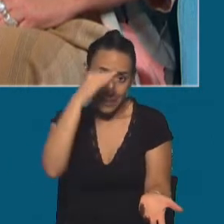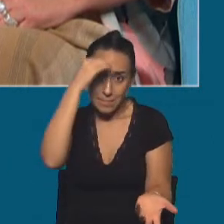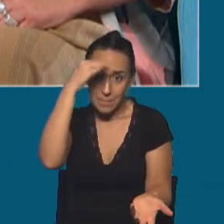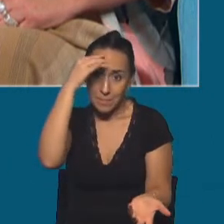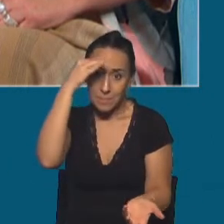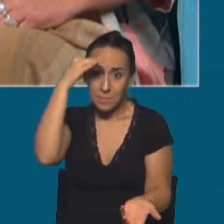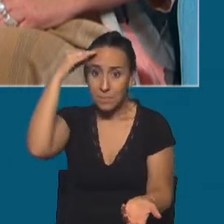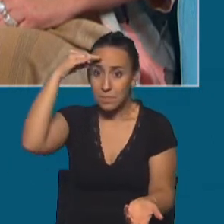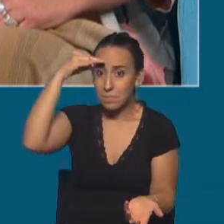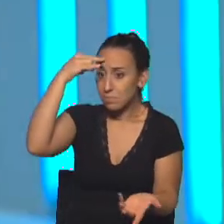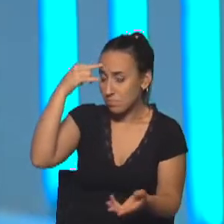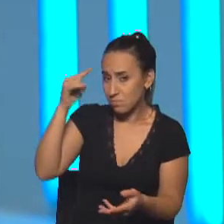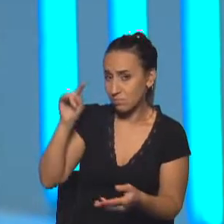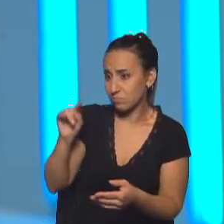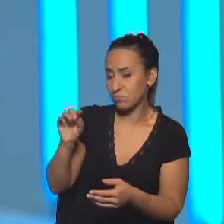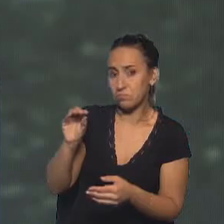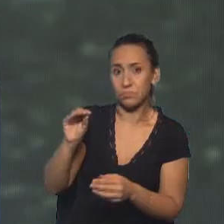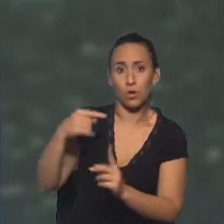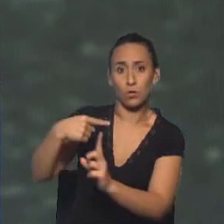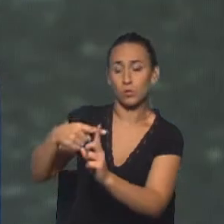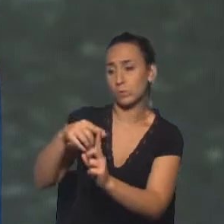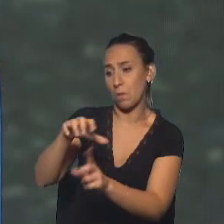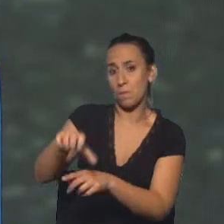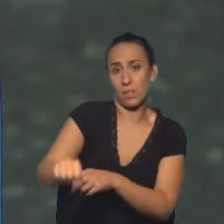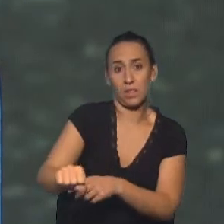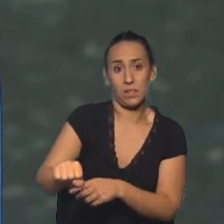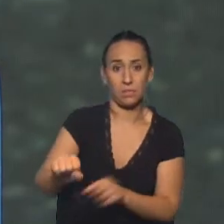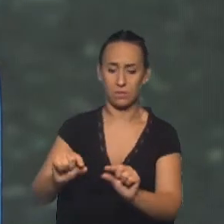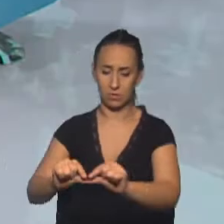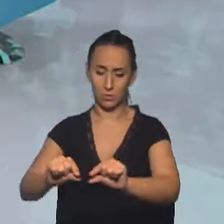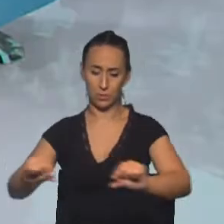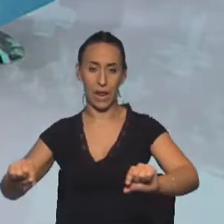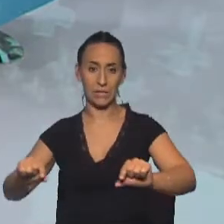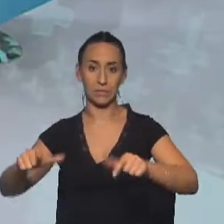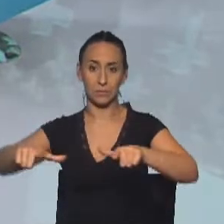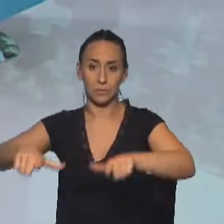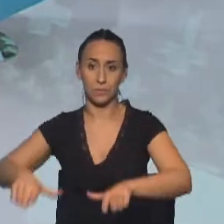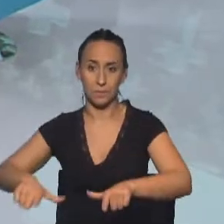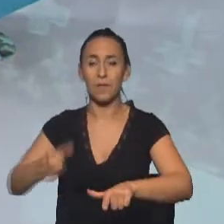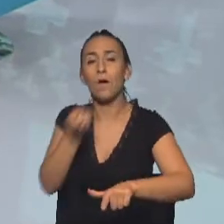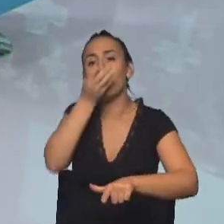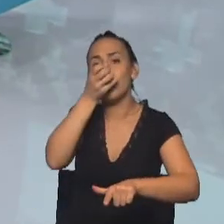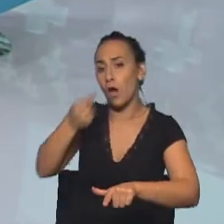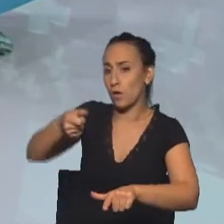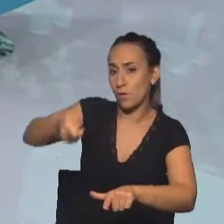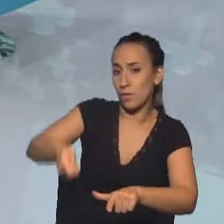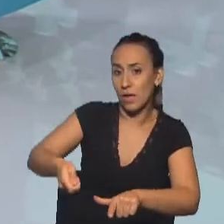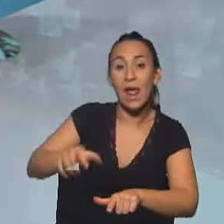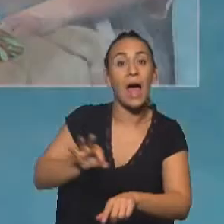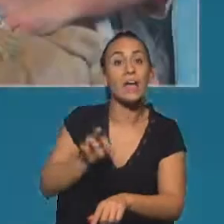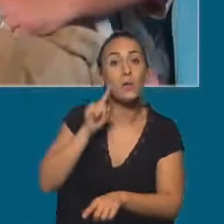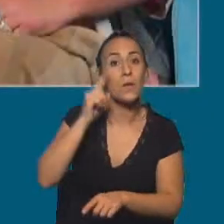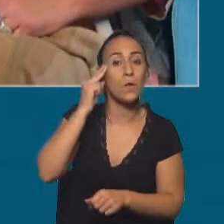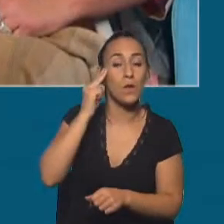con y pongan esa leyenda de soldado argentino. Y pongan esa leyenda y que dejaran una flor ahí. Fue 91. En el